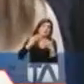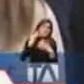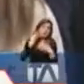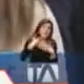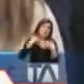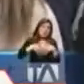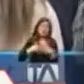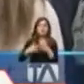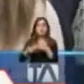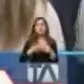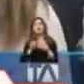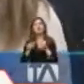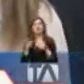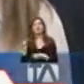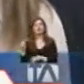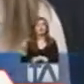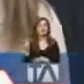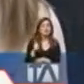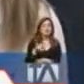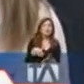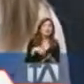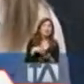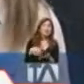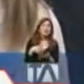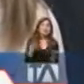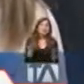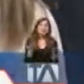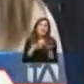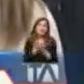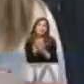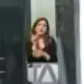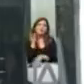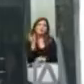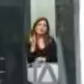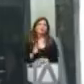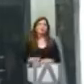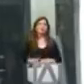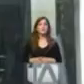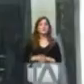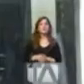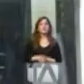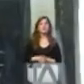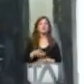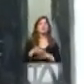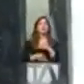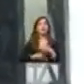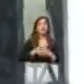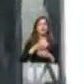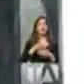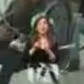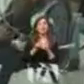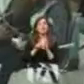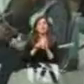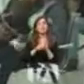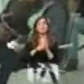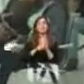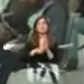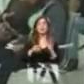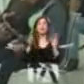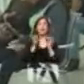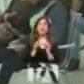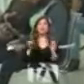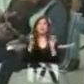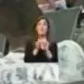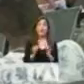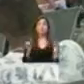pues dudan y se acercan a las oficinas a querer renovar su cédula. A medida que avanzaban los minutos, aumentaba